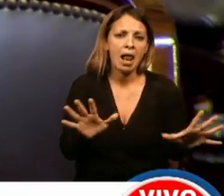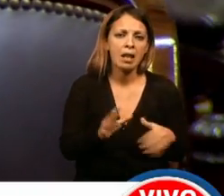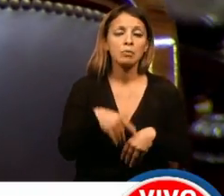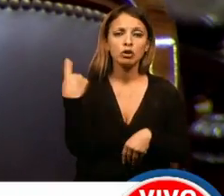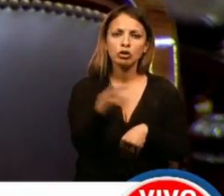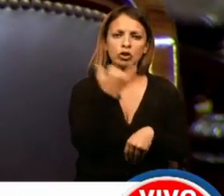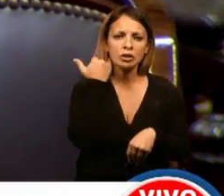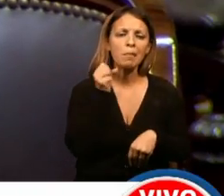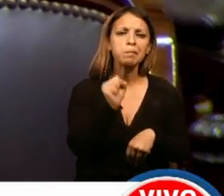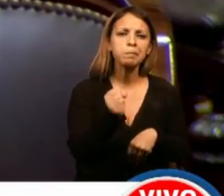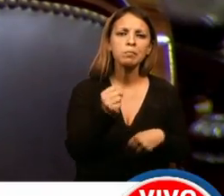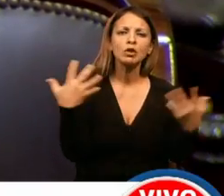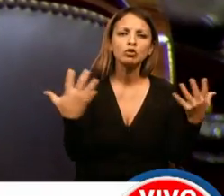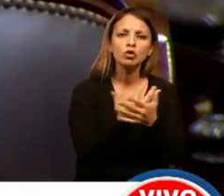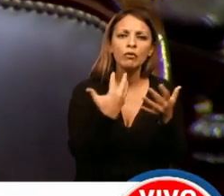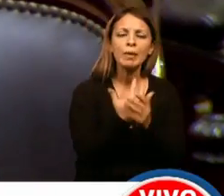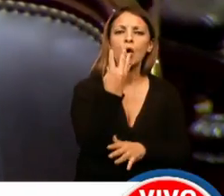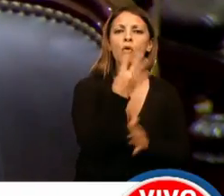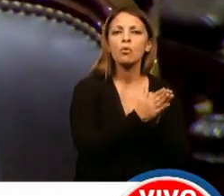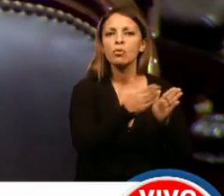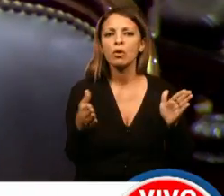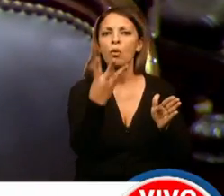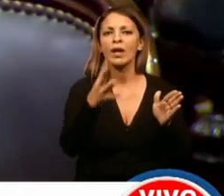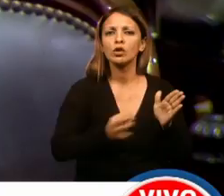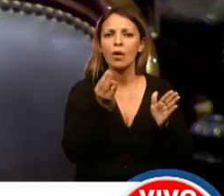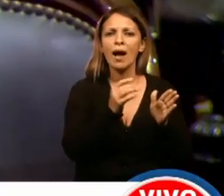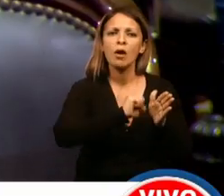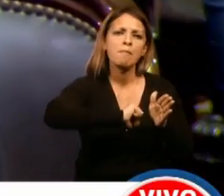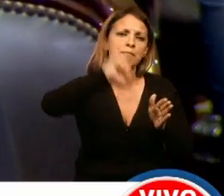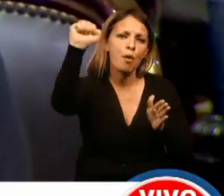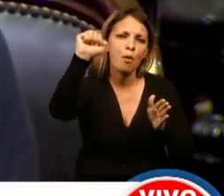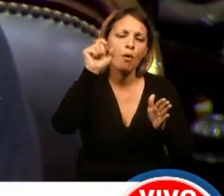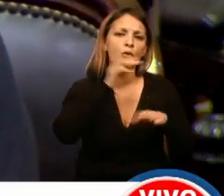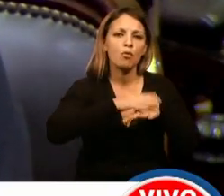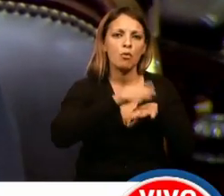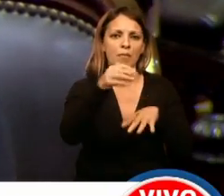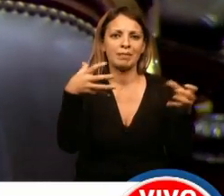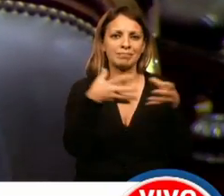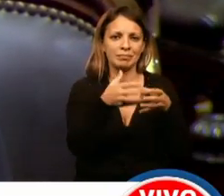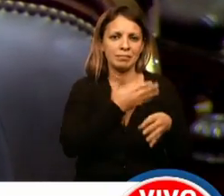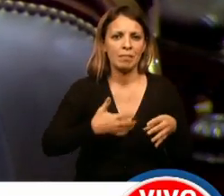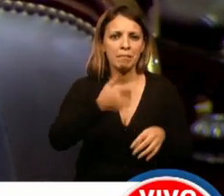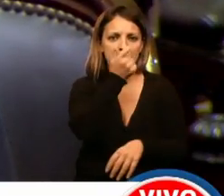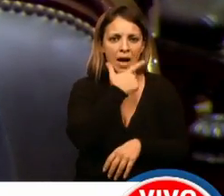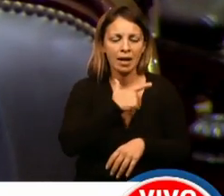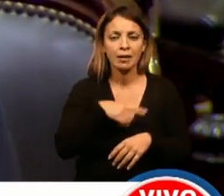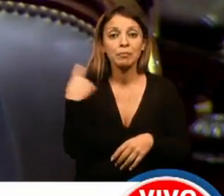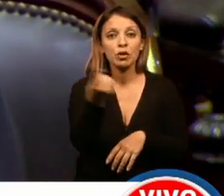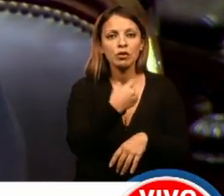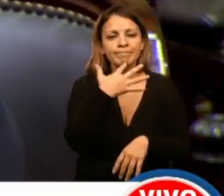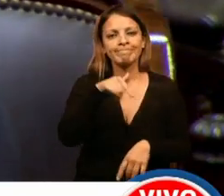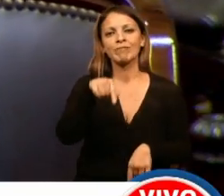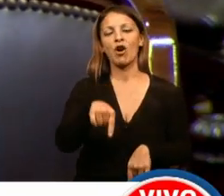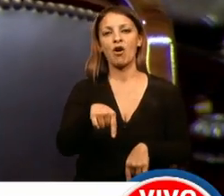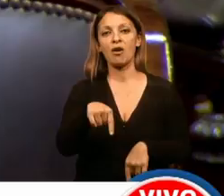y padecimos cuatro años de las tarifas los tarifazos del macrismo por eso señor presidente entendemos que hoy